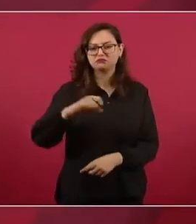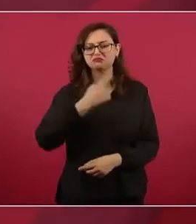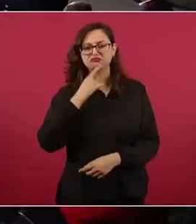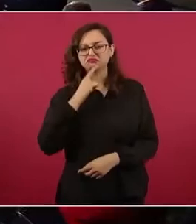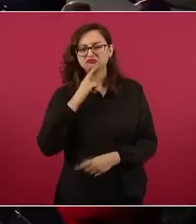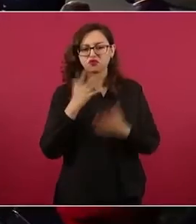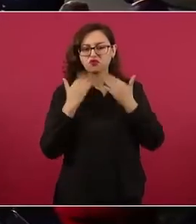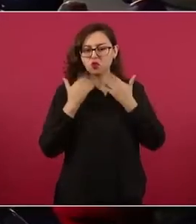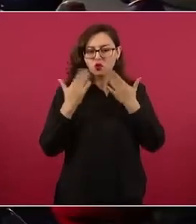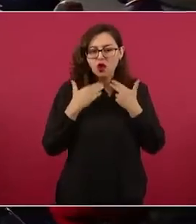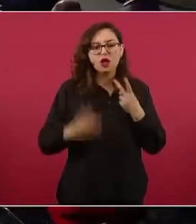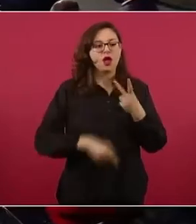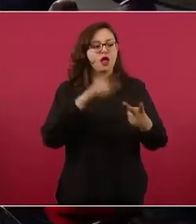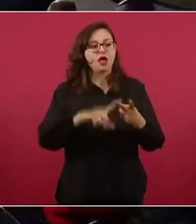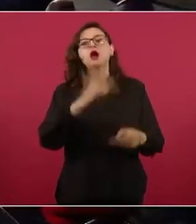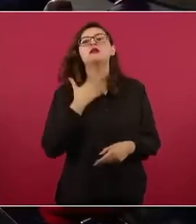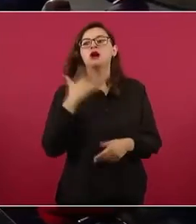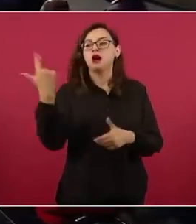gasolinas.